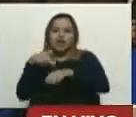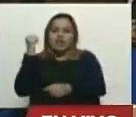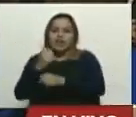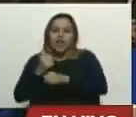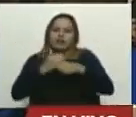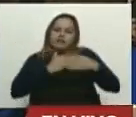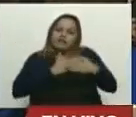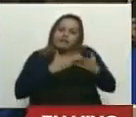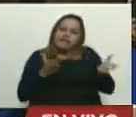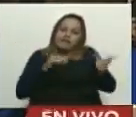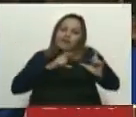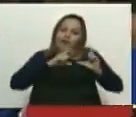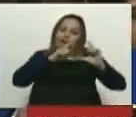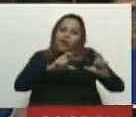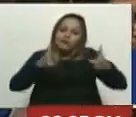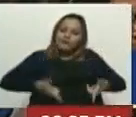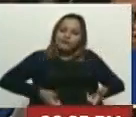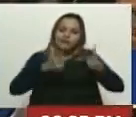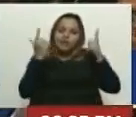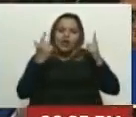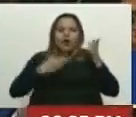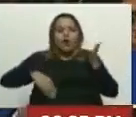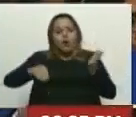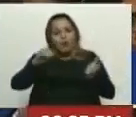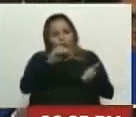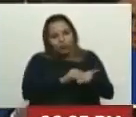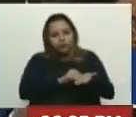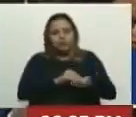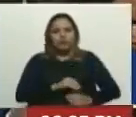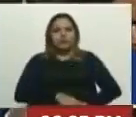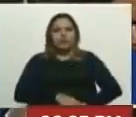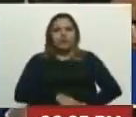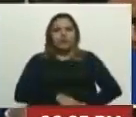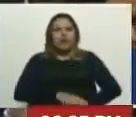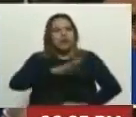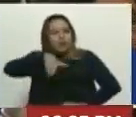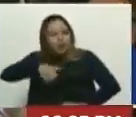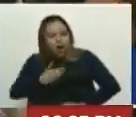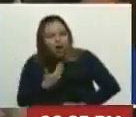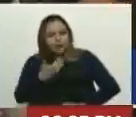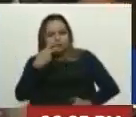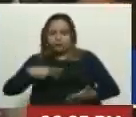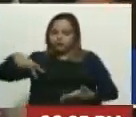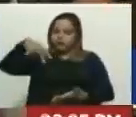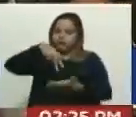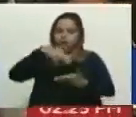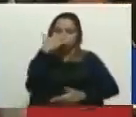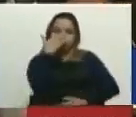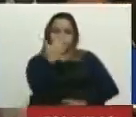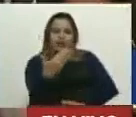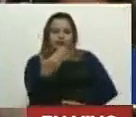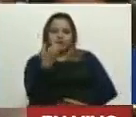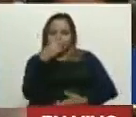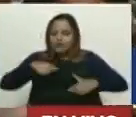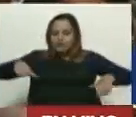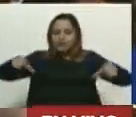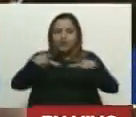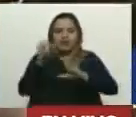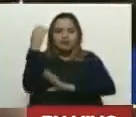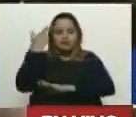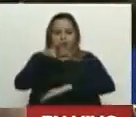corazón para permitir que nuevamente podamos estar de pie en este hemiciclo.